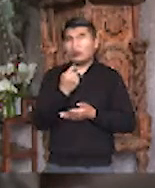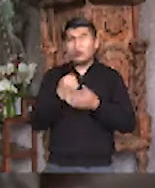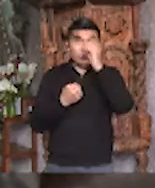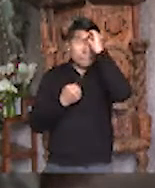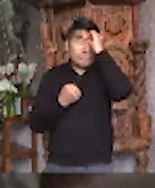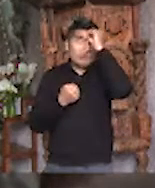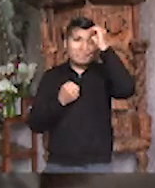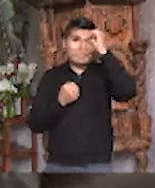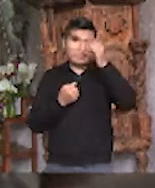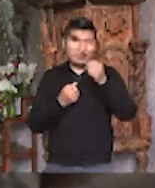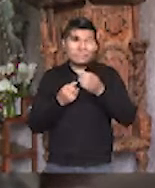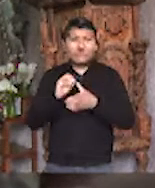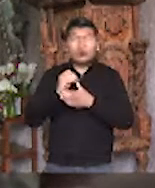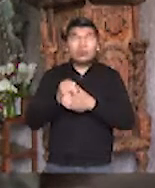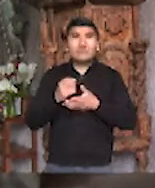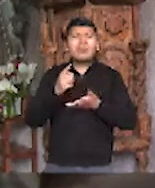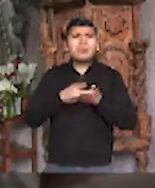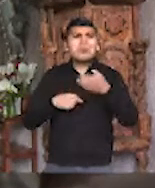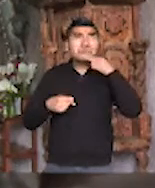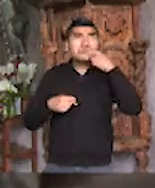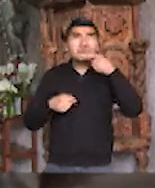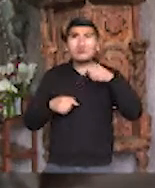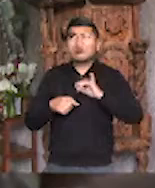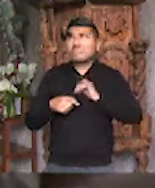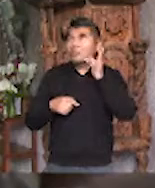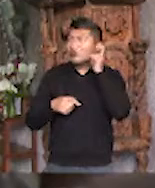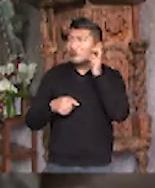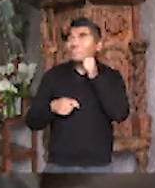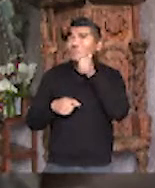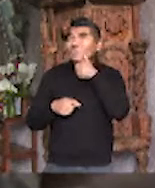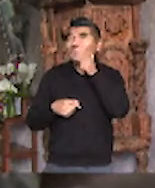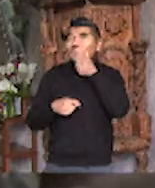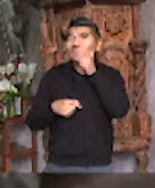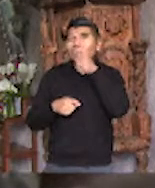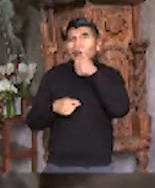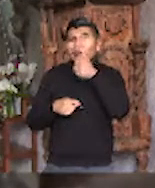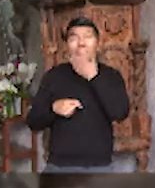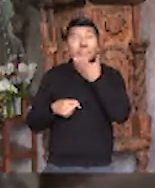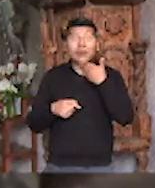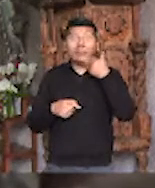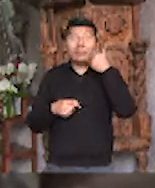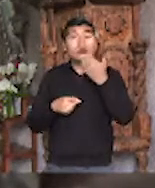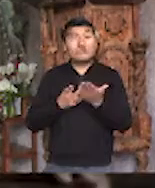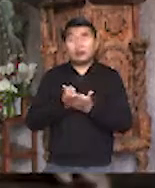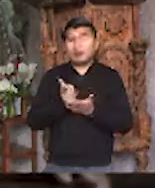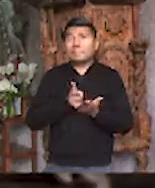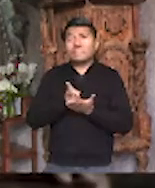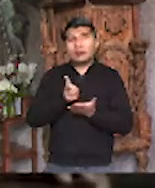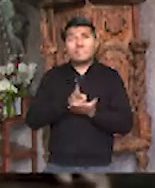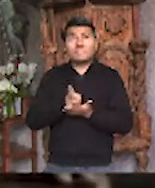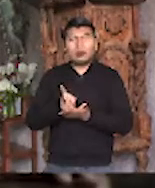opinión o el que dirán que yo estoy escuchando todos los días sino la verdad